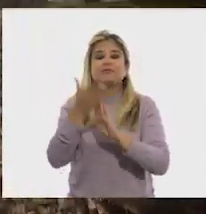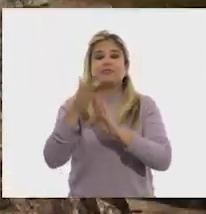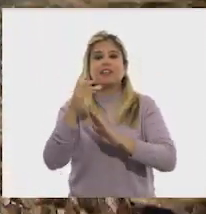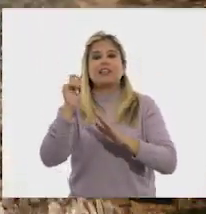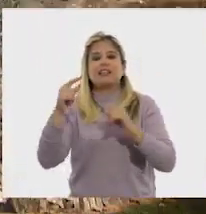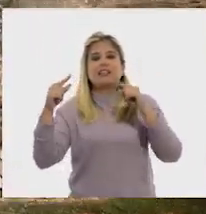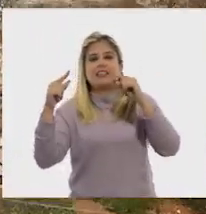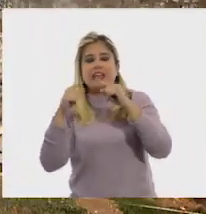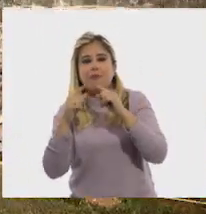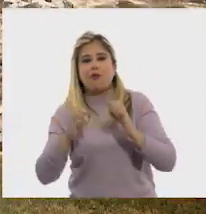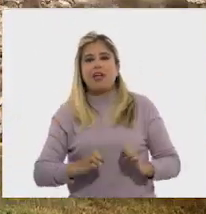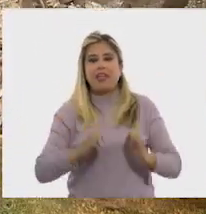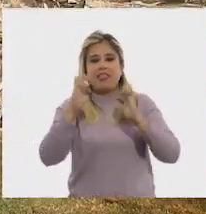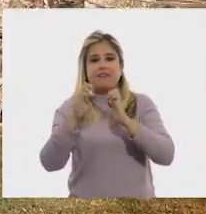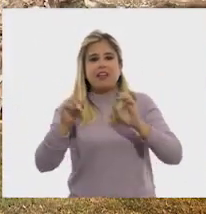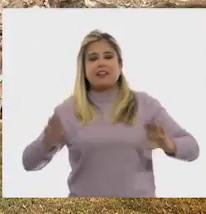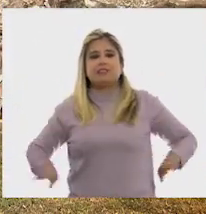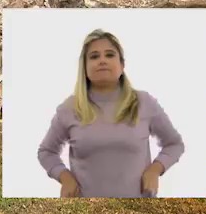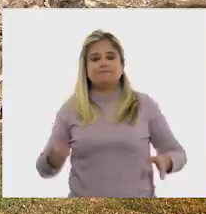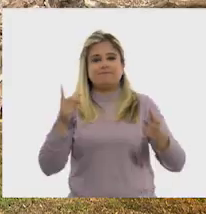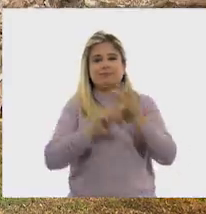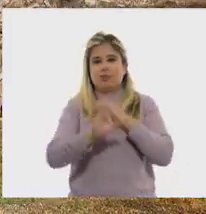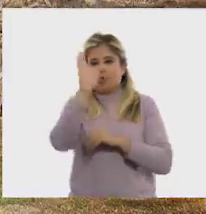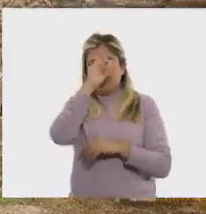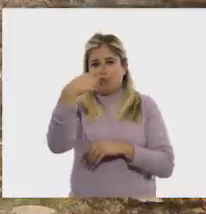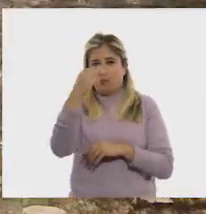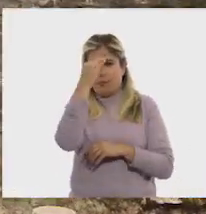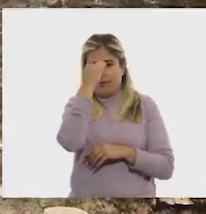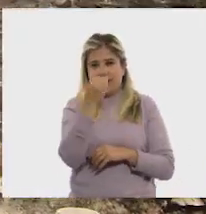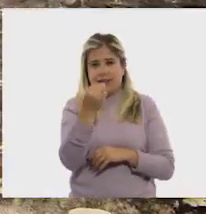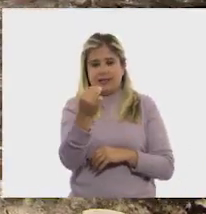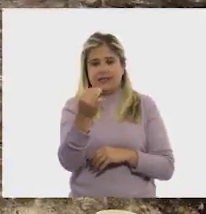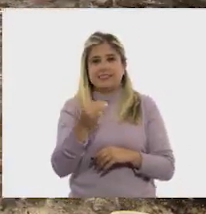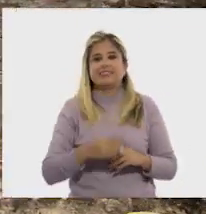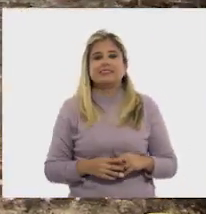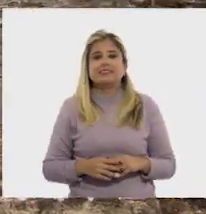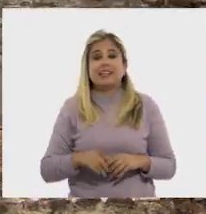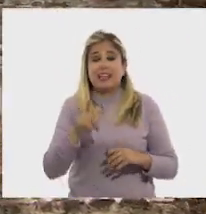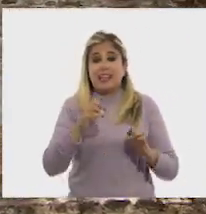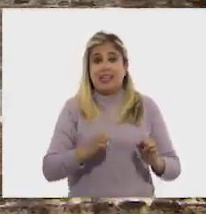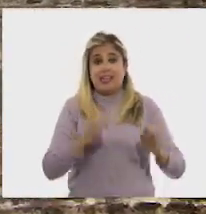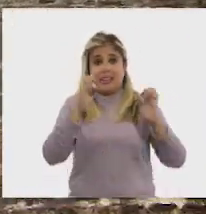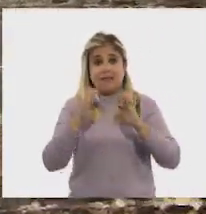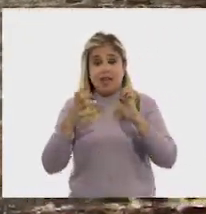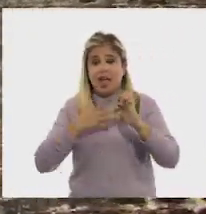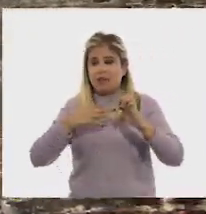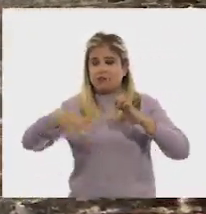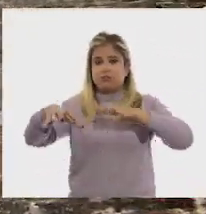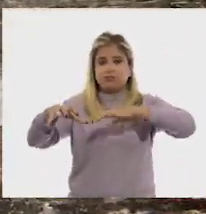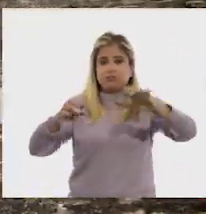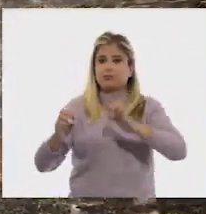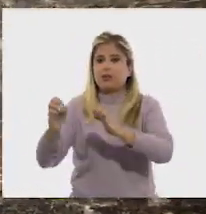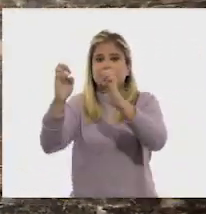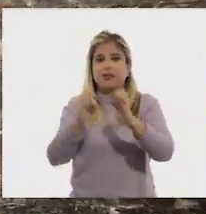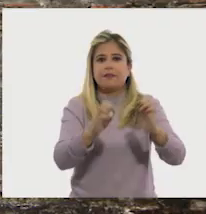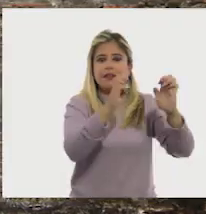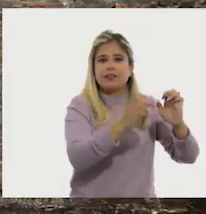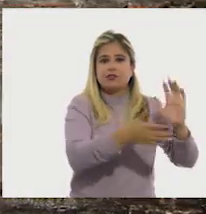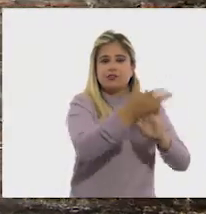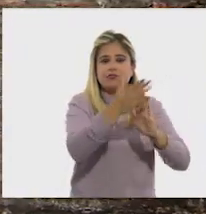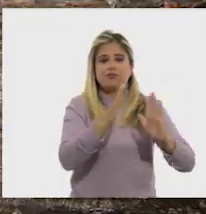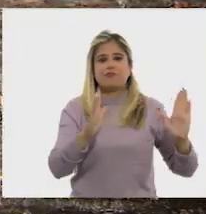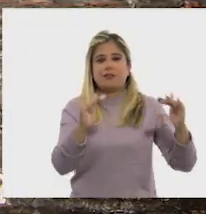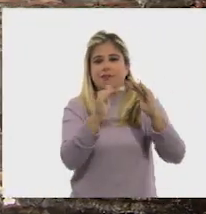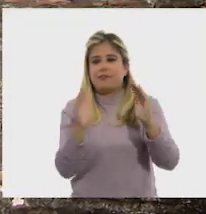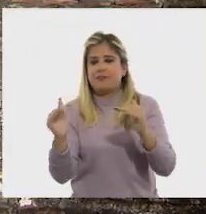y edificios que caracterizan a la cultura maya. Los edificios están distribuidos en 3 grupos